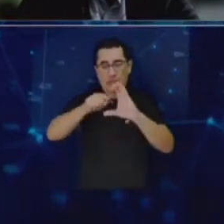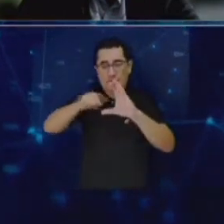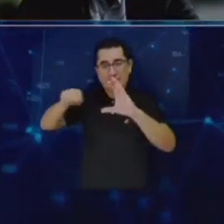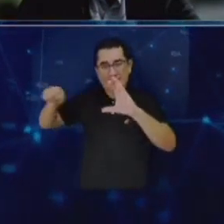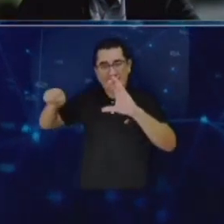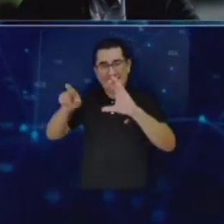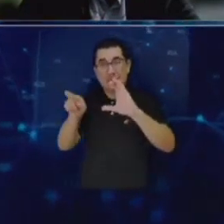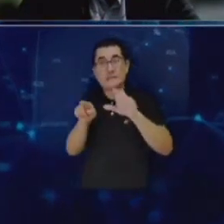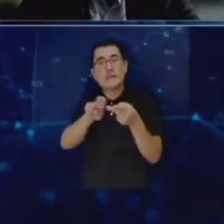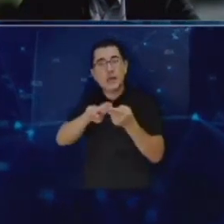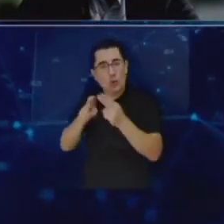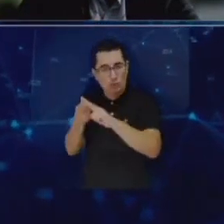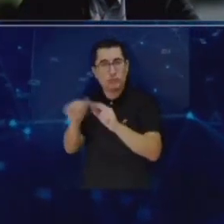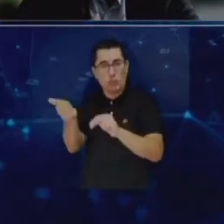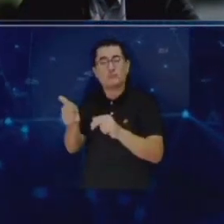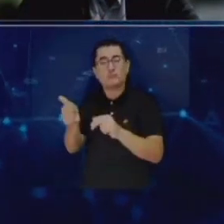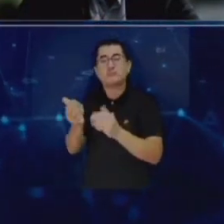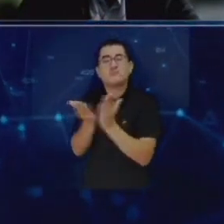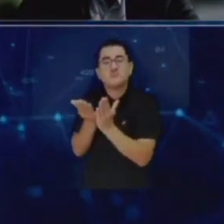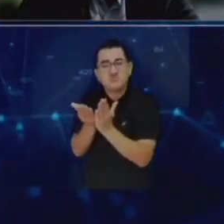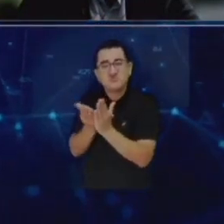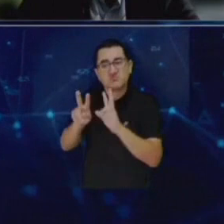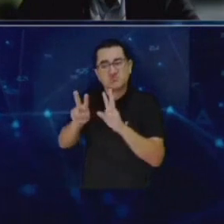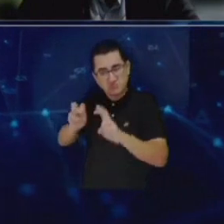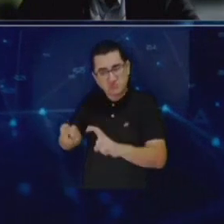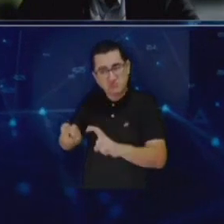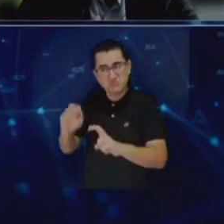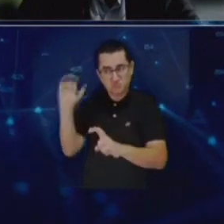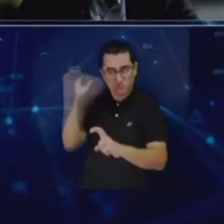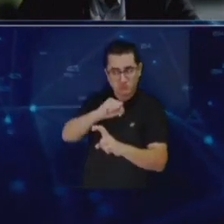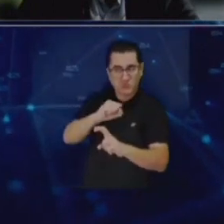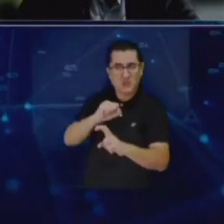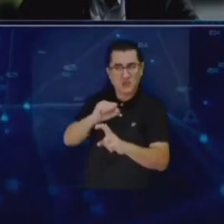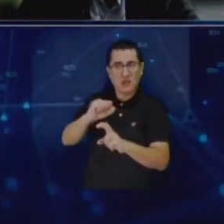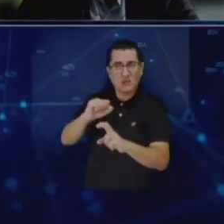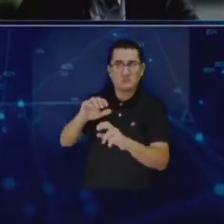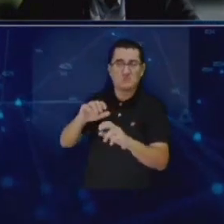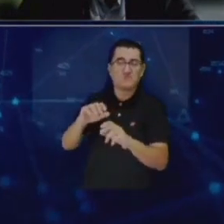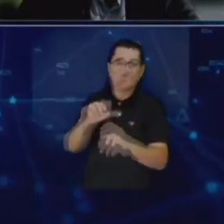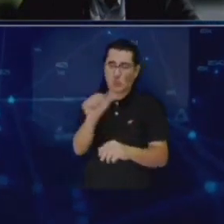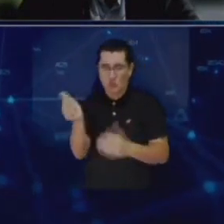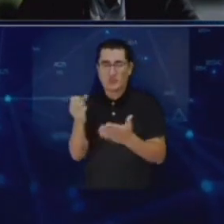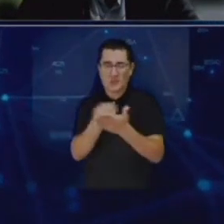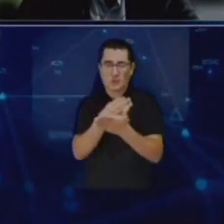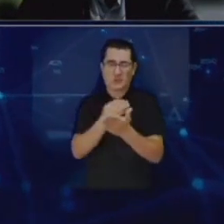para valorar su identificación para IMT a nivel global. La siguiente, por favor.